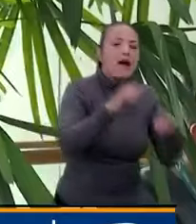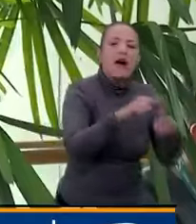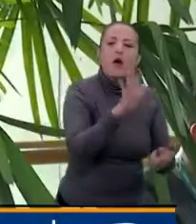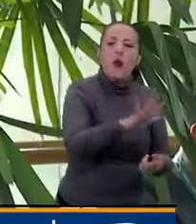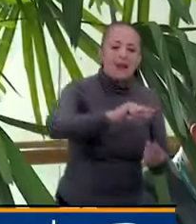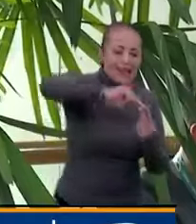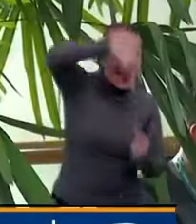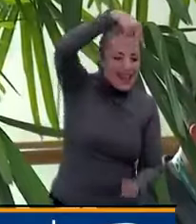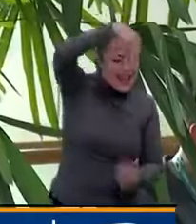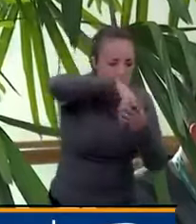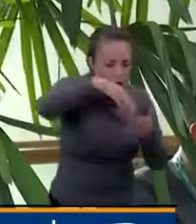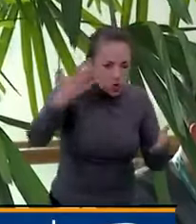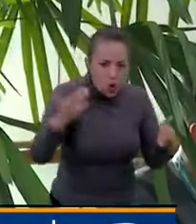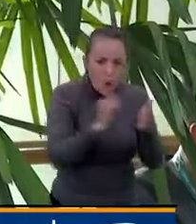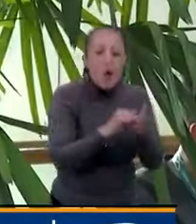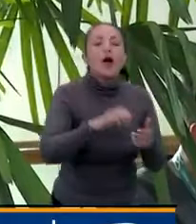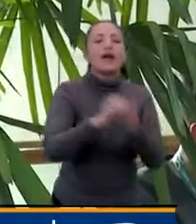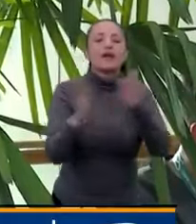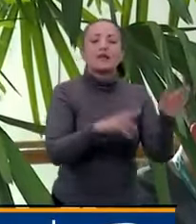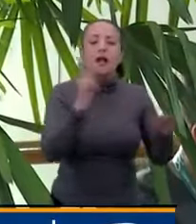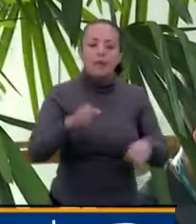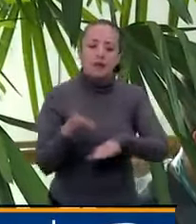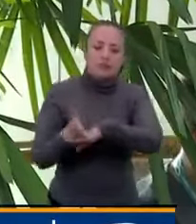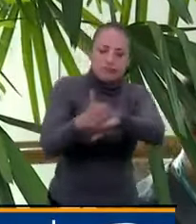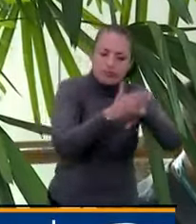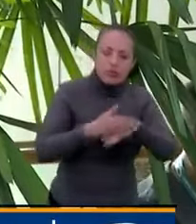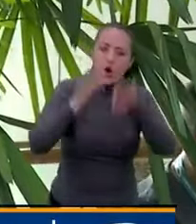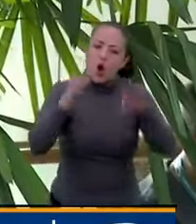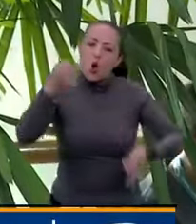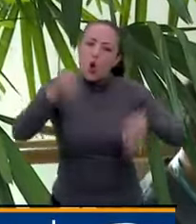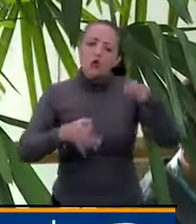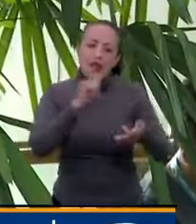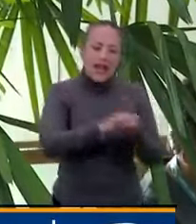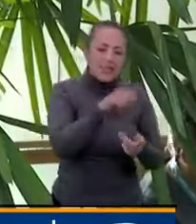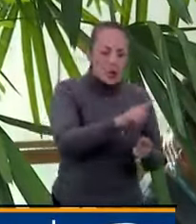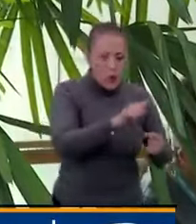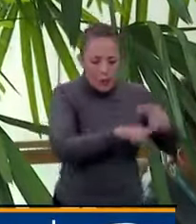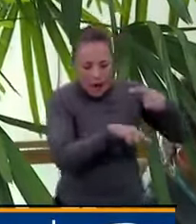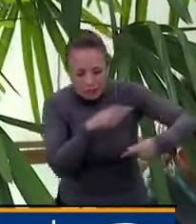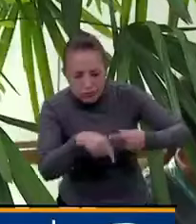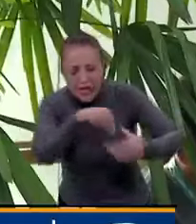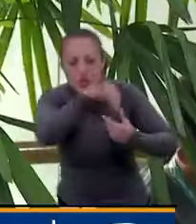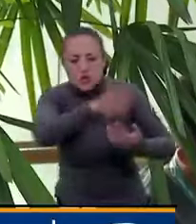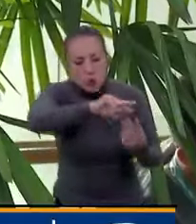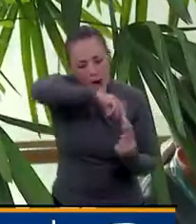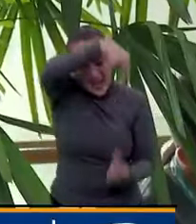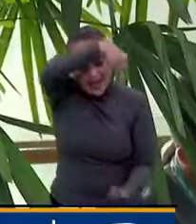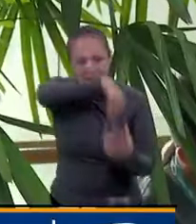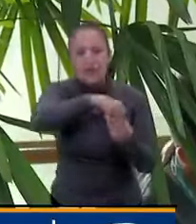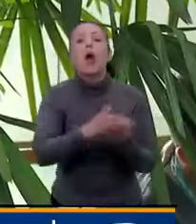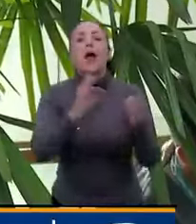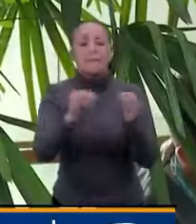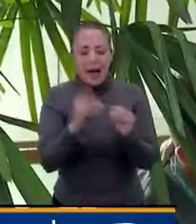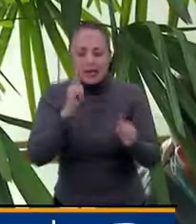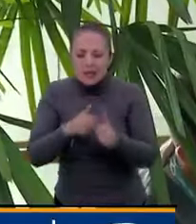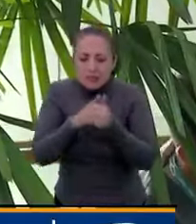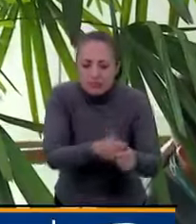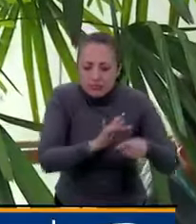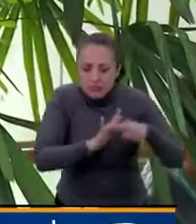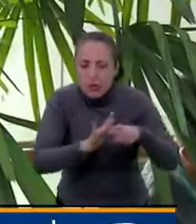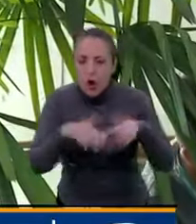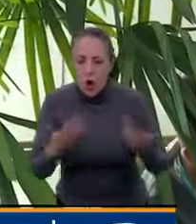repartición justa de los beneficios derivados de esos recursos genéticos y el seguimiento a la implementación. Hay un